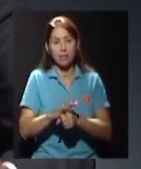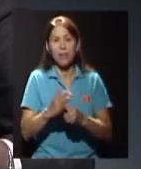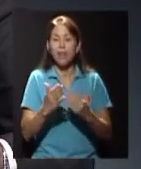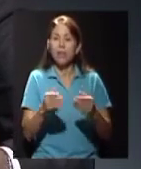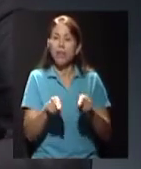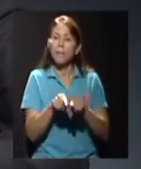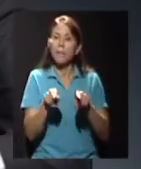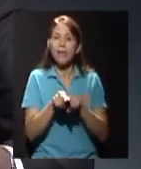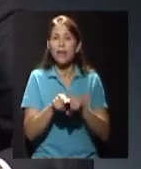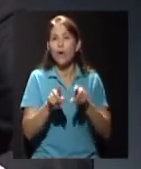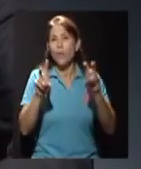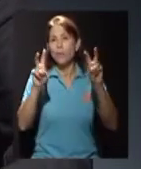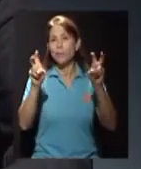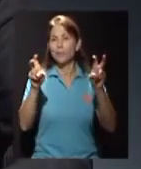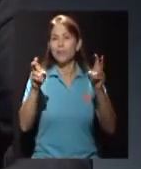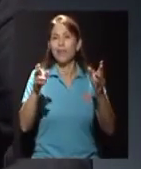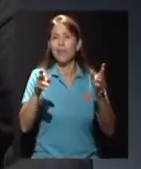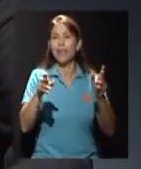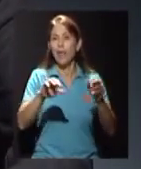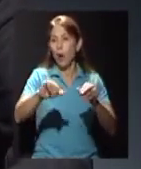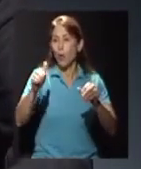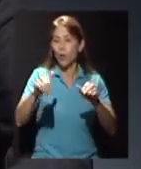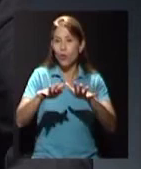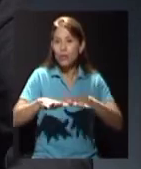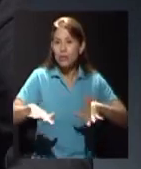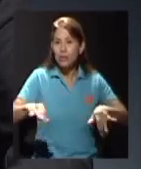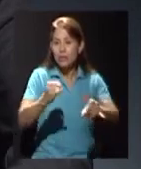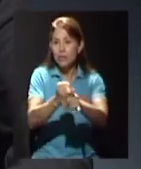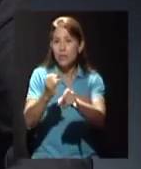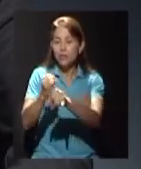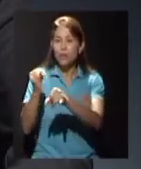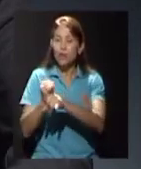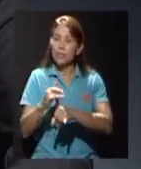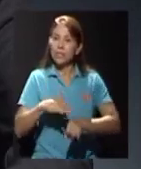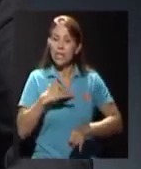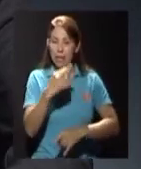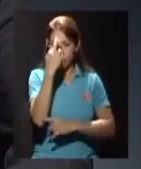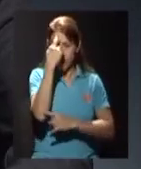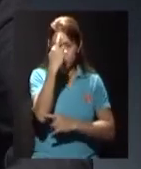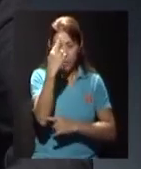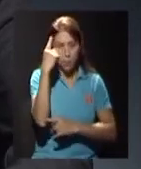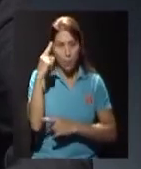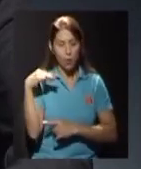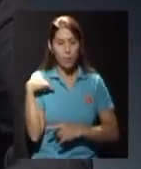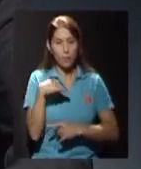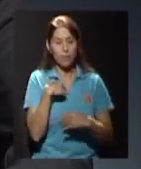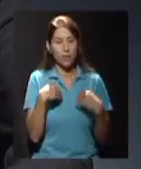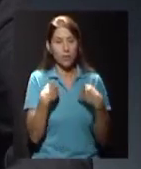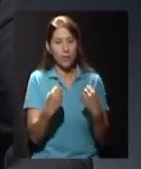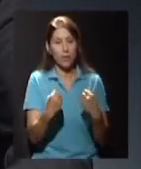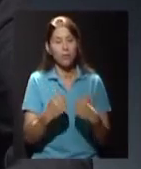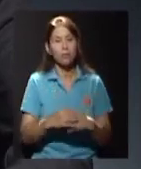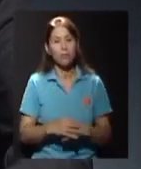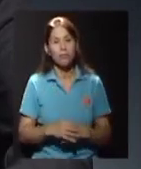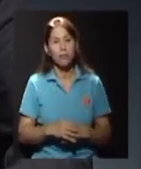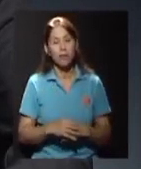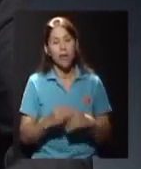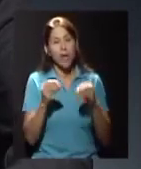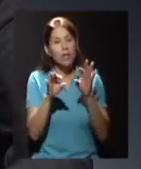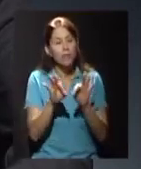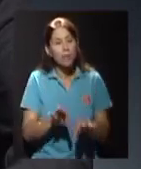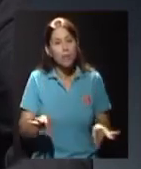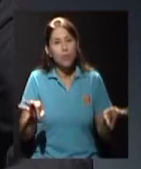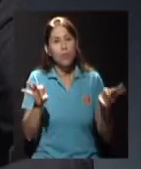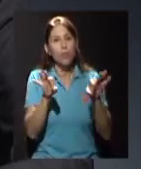ganarse el respeto del resto del sector y en ese sentido es fundamental no